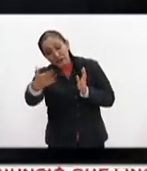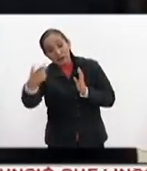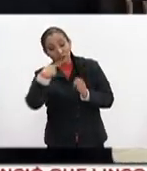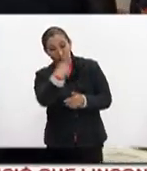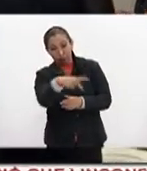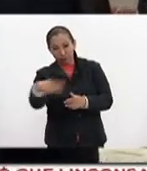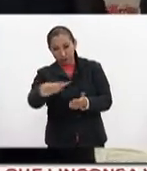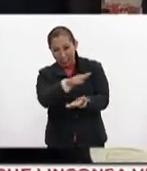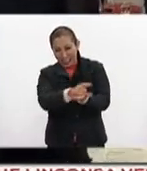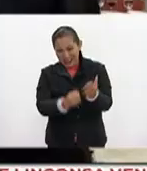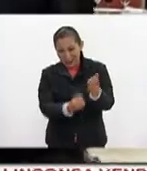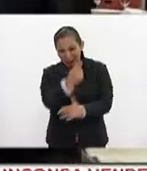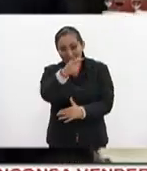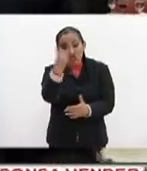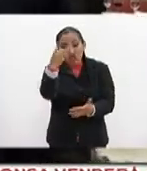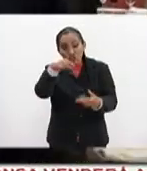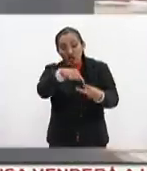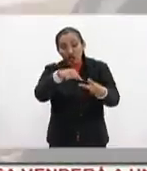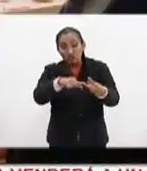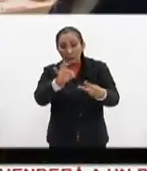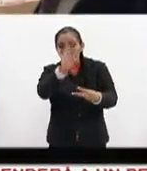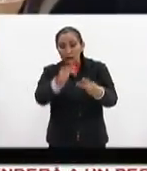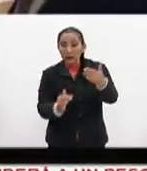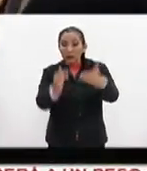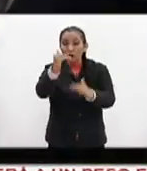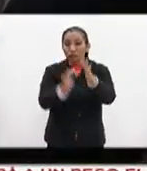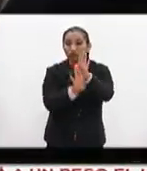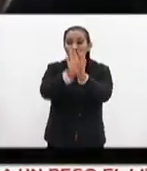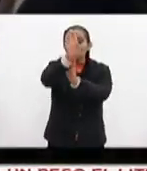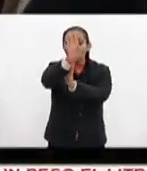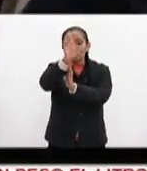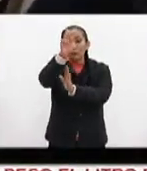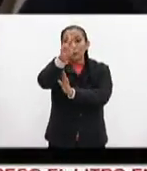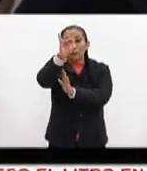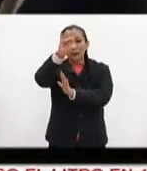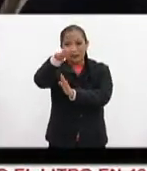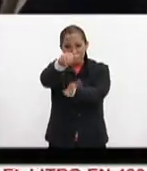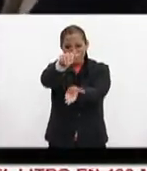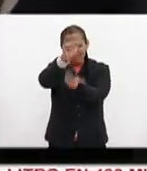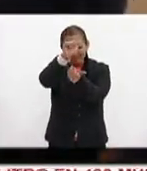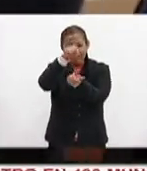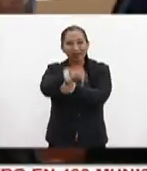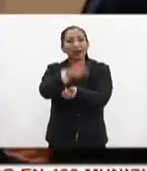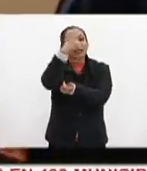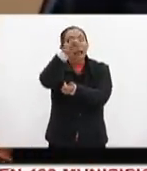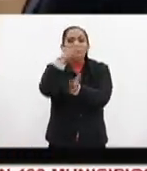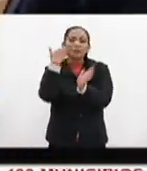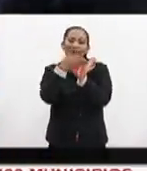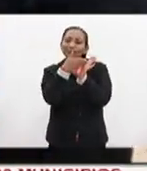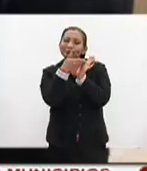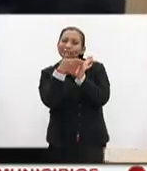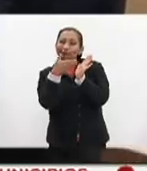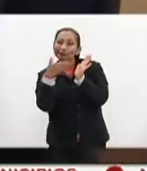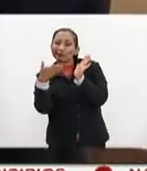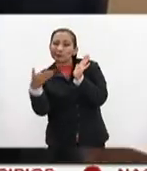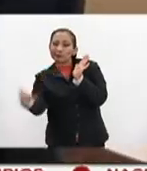las reformas añadirán 2 puntos porcentuales al crecimiento del Producto Interno Bruto una vez transcurrido